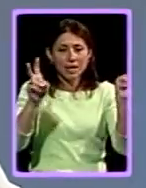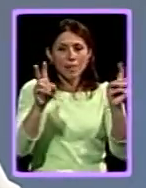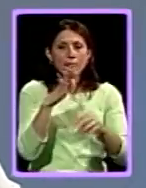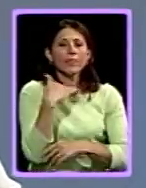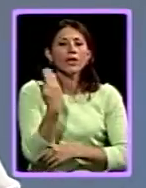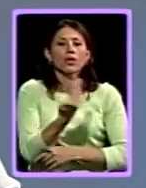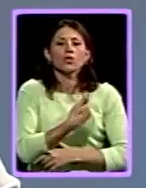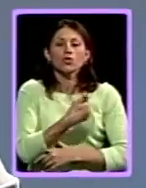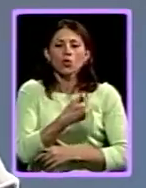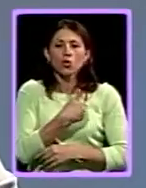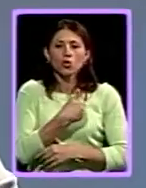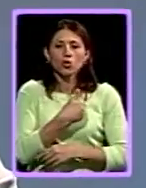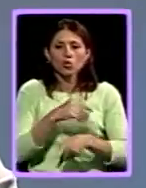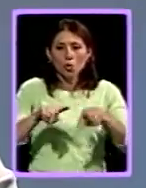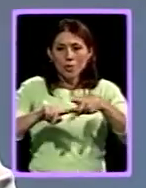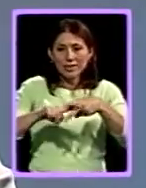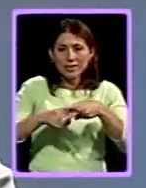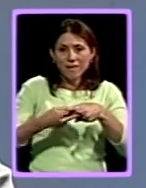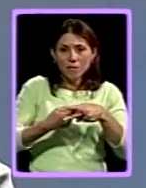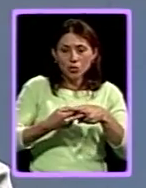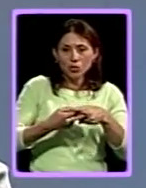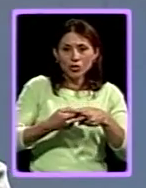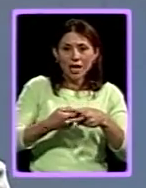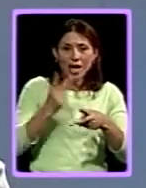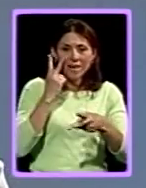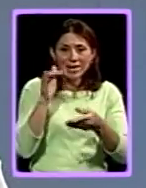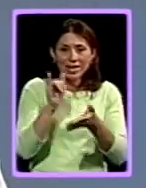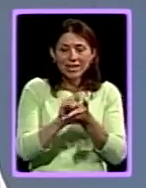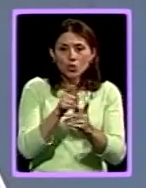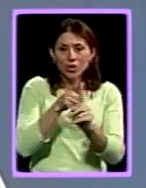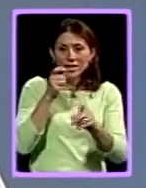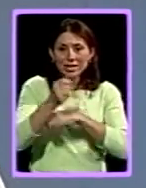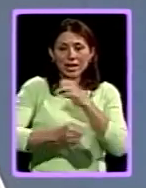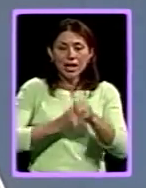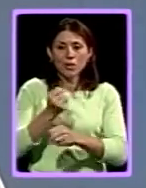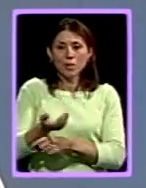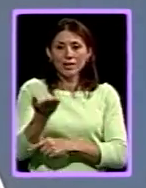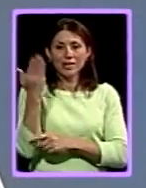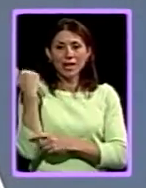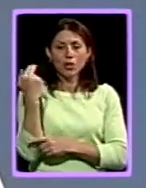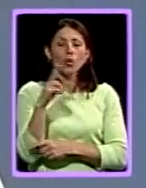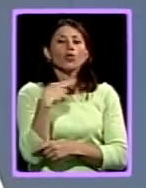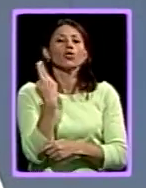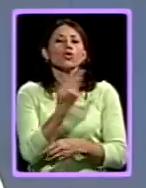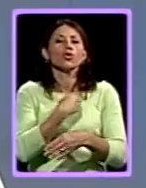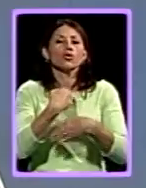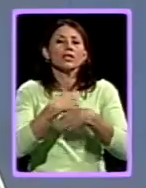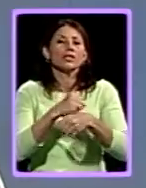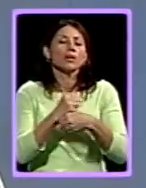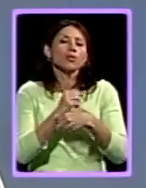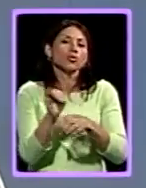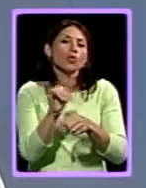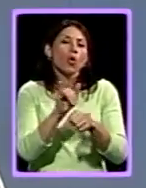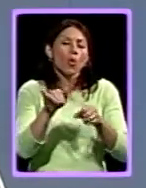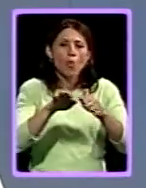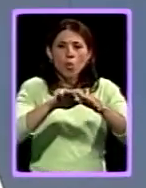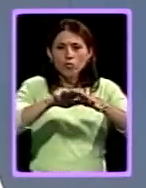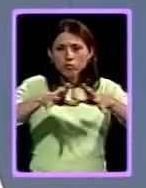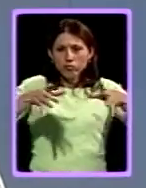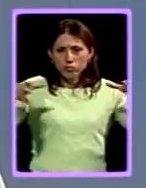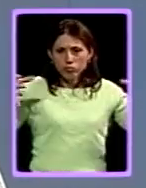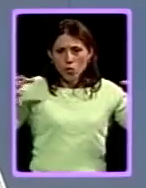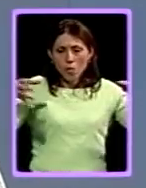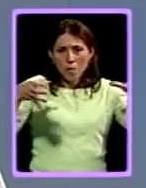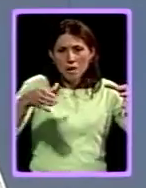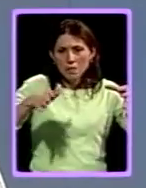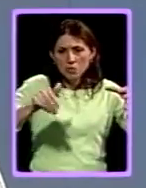Nosotros comenzábamos a ver esto desde el año pasado y lo que hicimos fue entonces formar un panel como de 1.200 indecisos, los